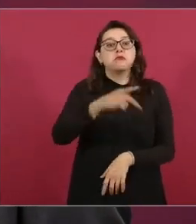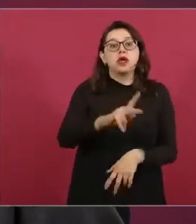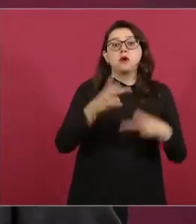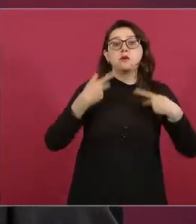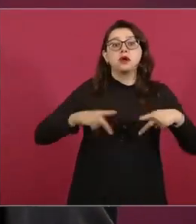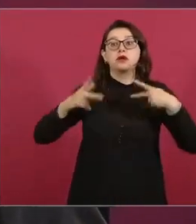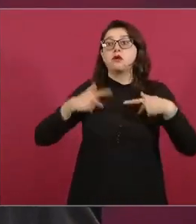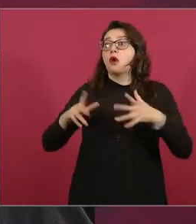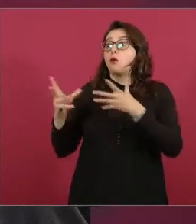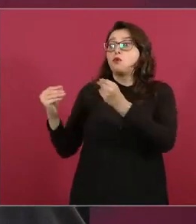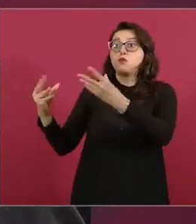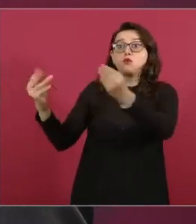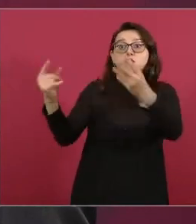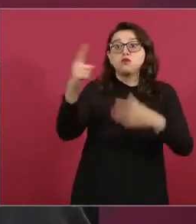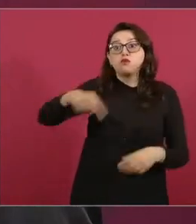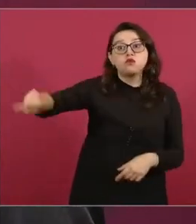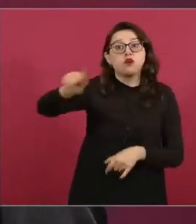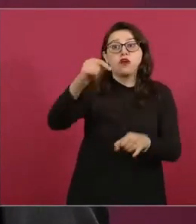informando, porque